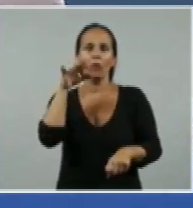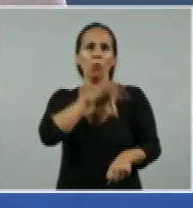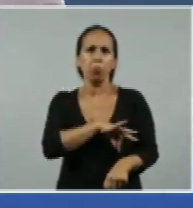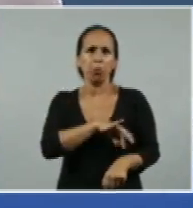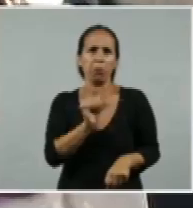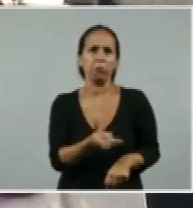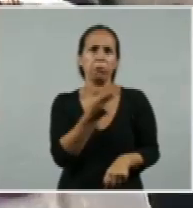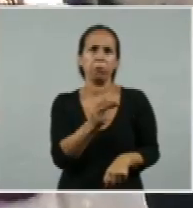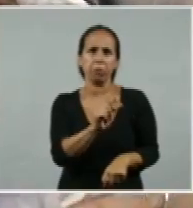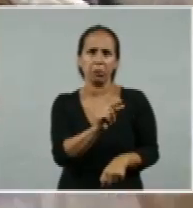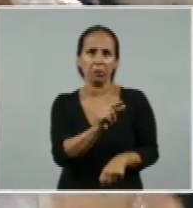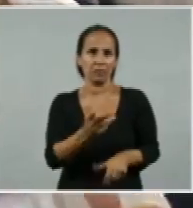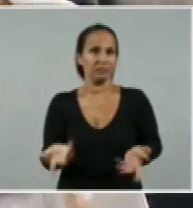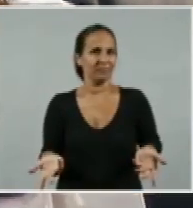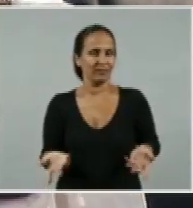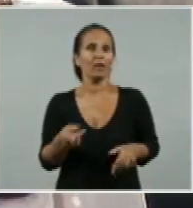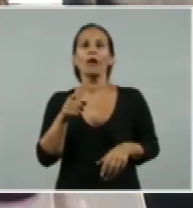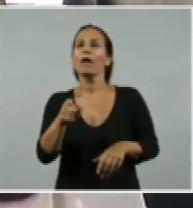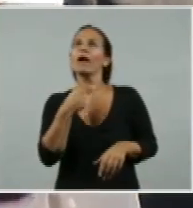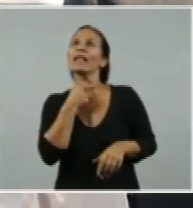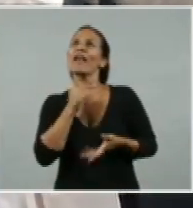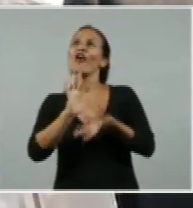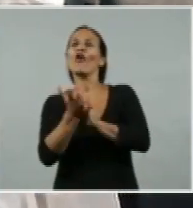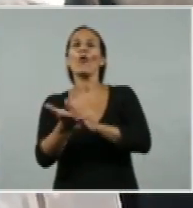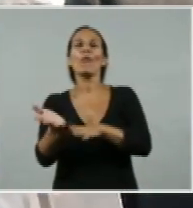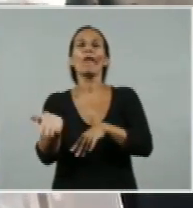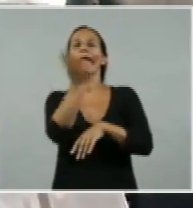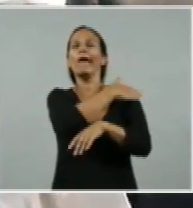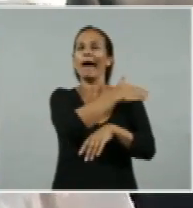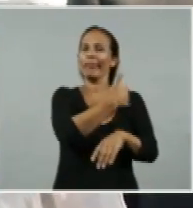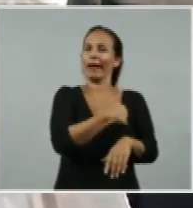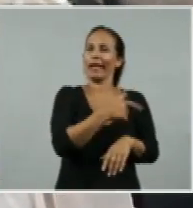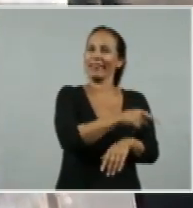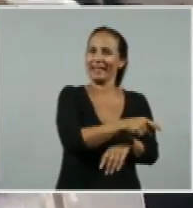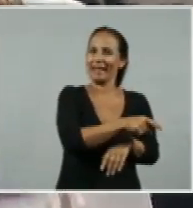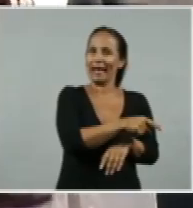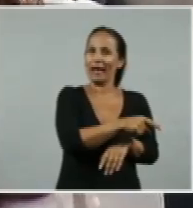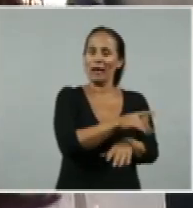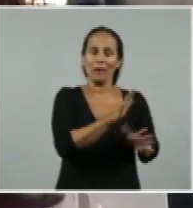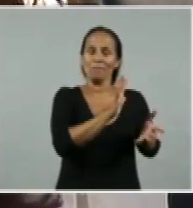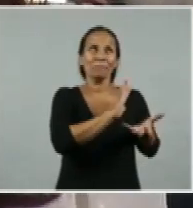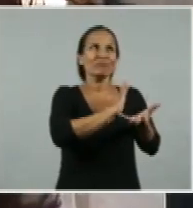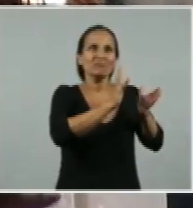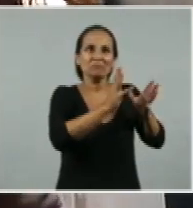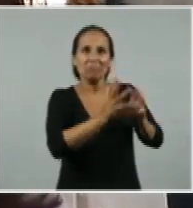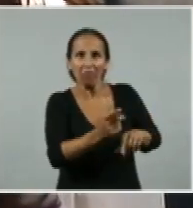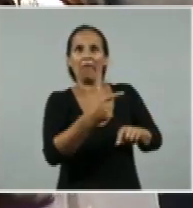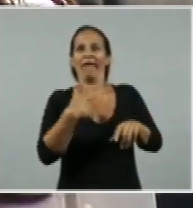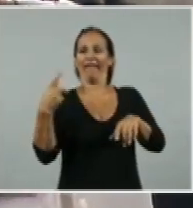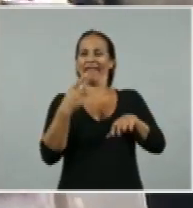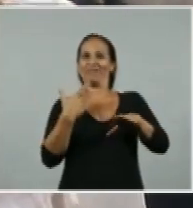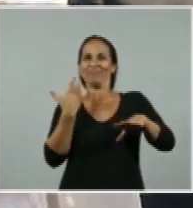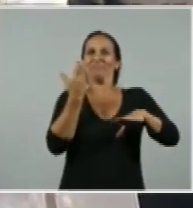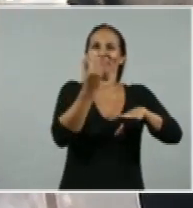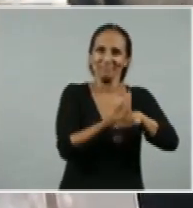Argentina como la que tuvo que venir a levantar con apenas el 22% de los votos,